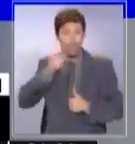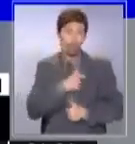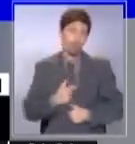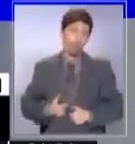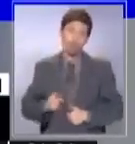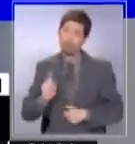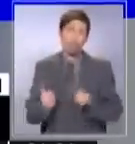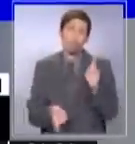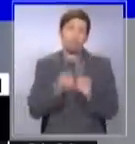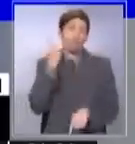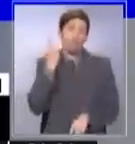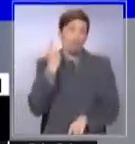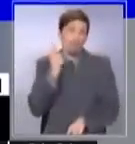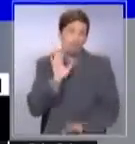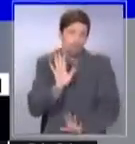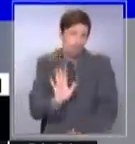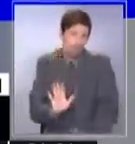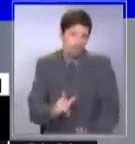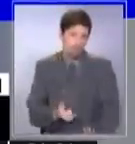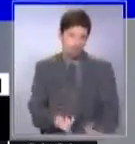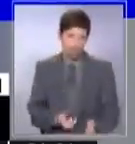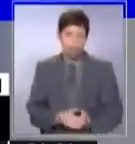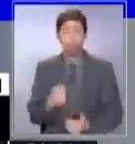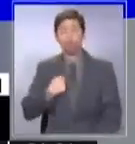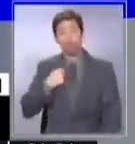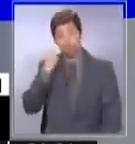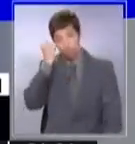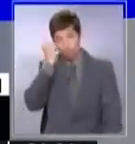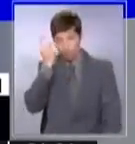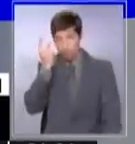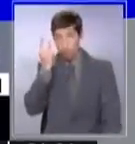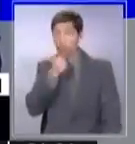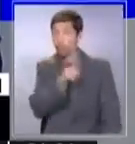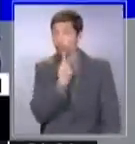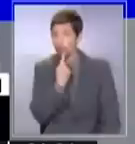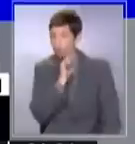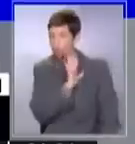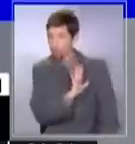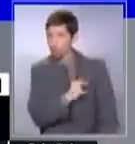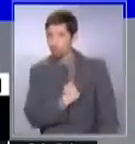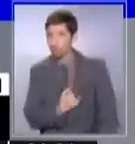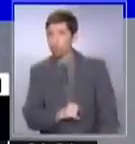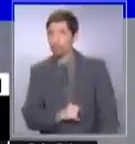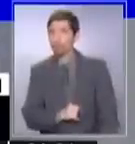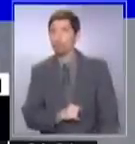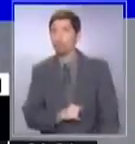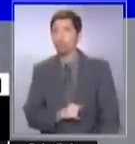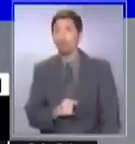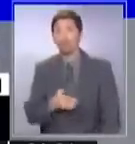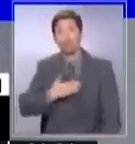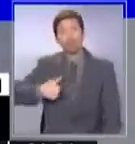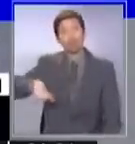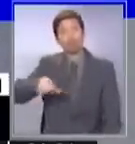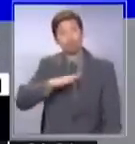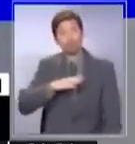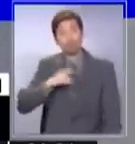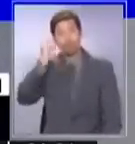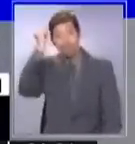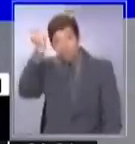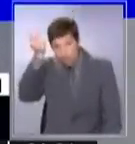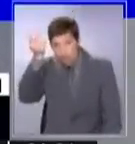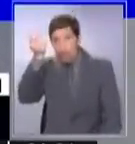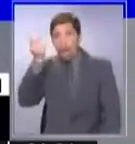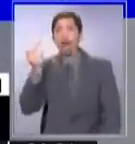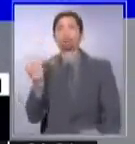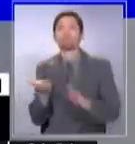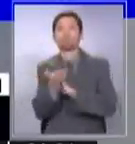primera vez que se da una situación de este tipo entiendo puntualmente la pregunta pero nosotros vamos a ir con ideas por delante nosotros hoy